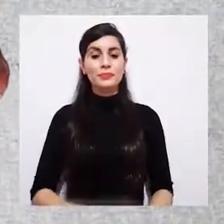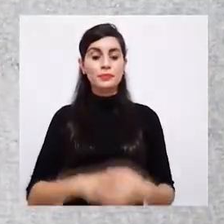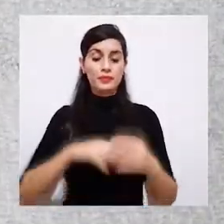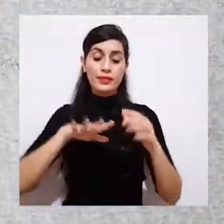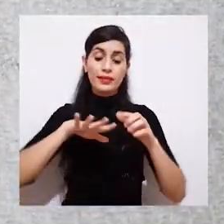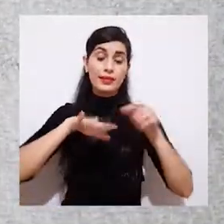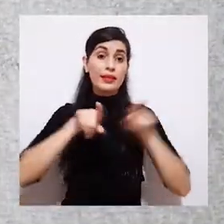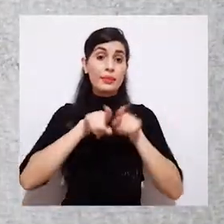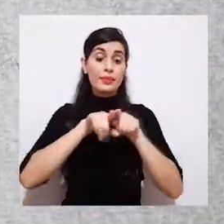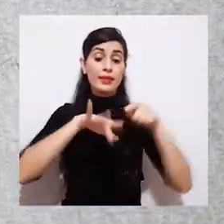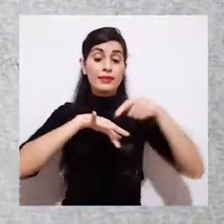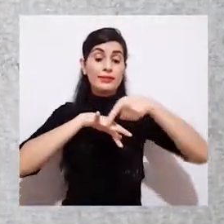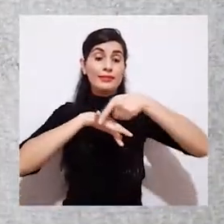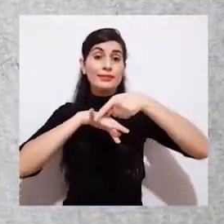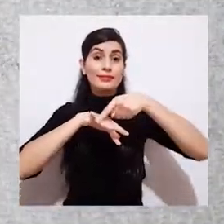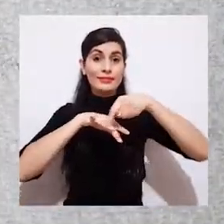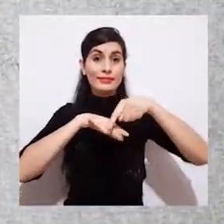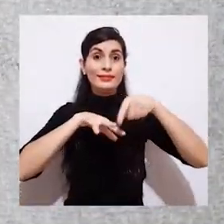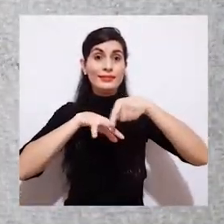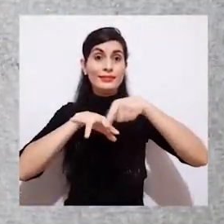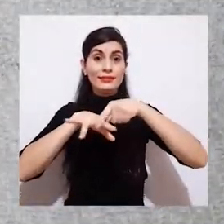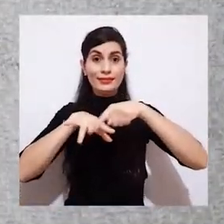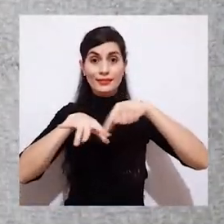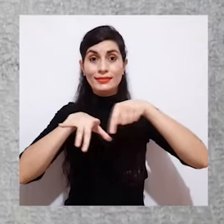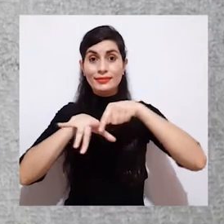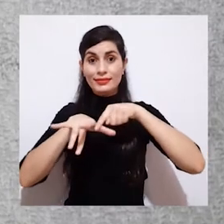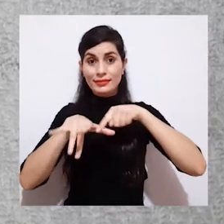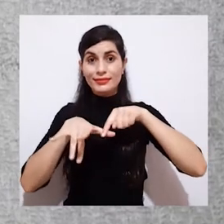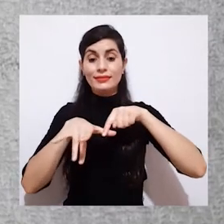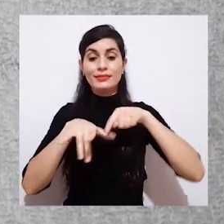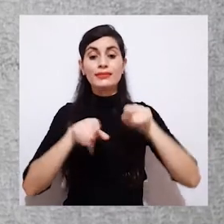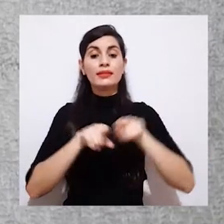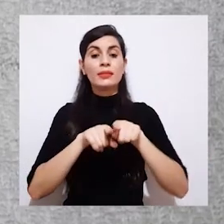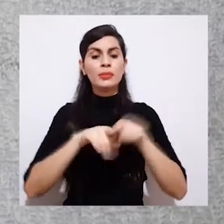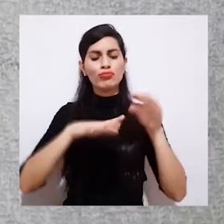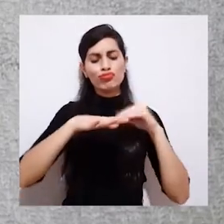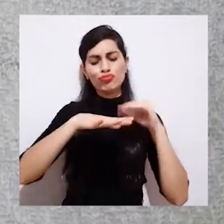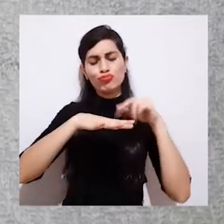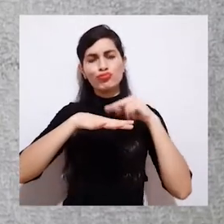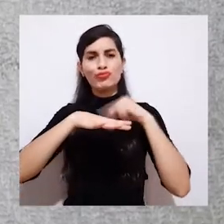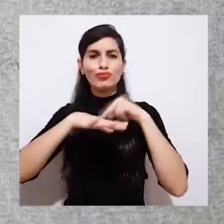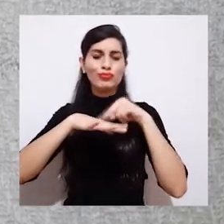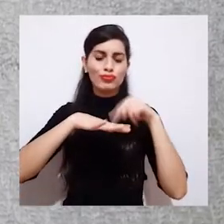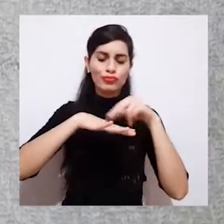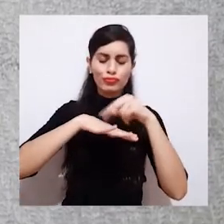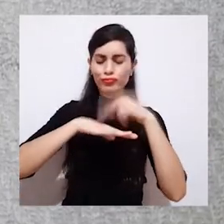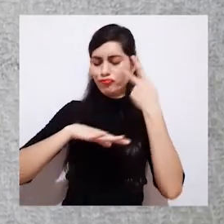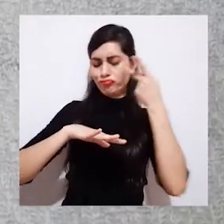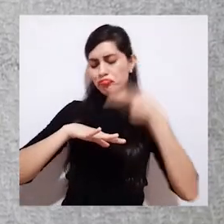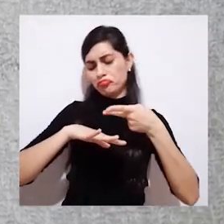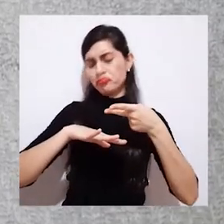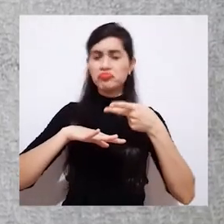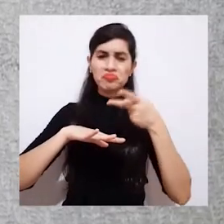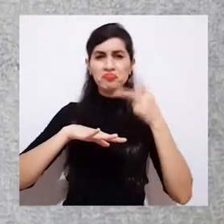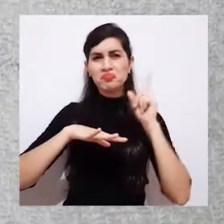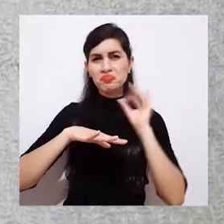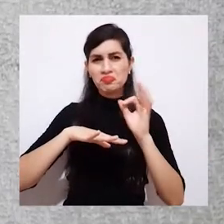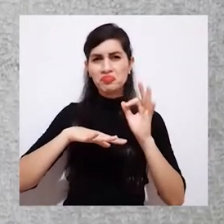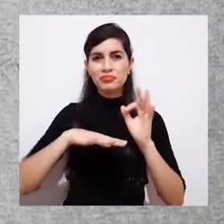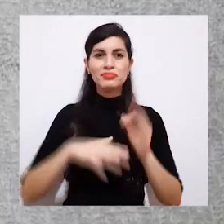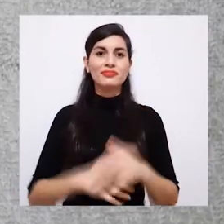Trabajo lo que es la zona en medio de los dedos y de paso aprovecho a hacer cualquier retoque que considere.